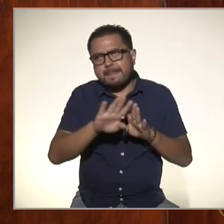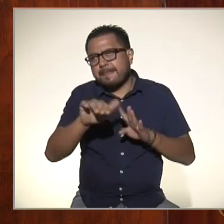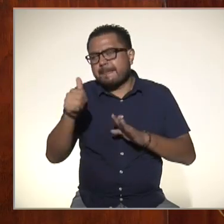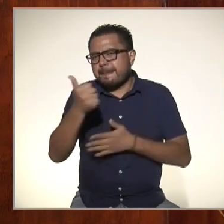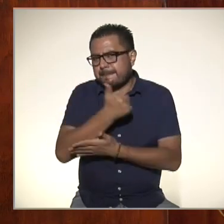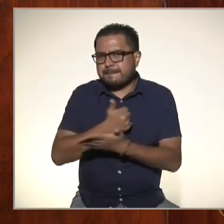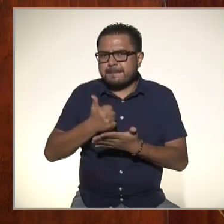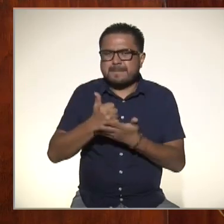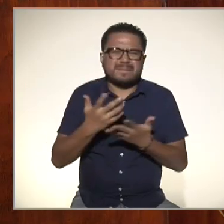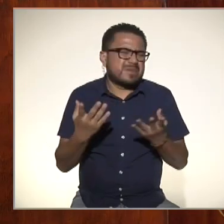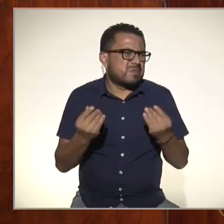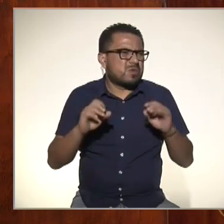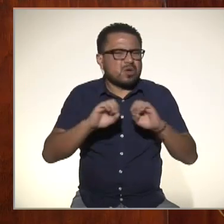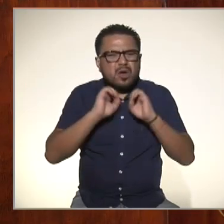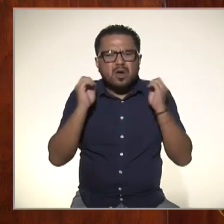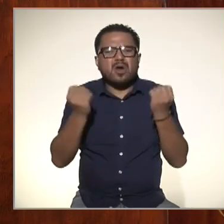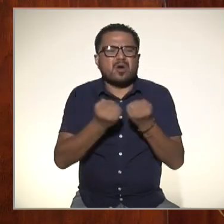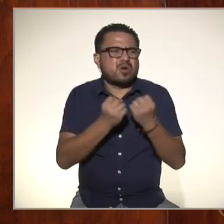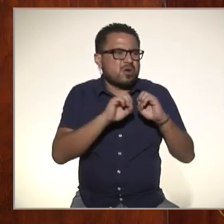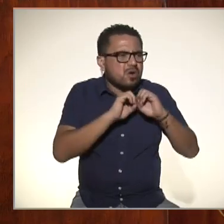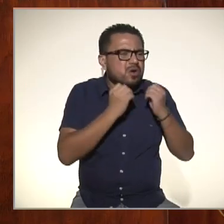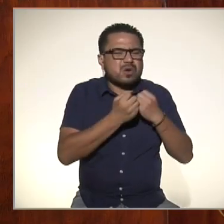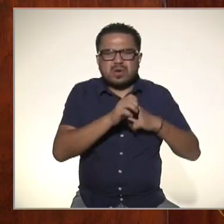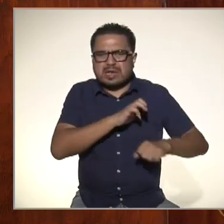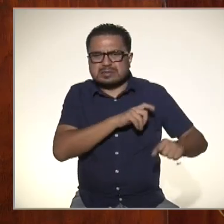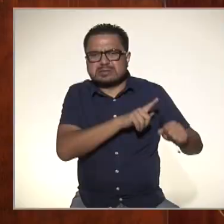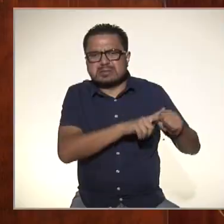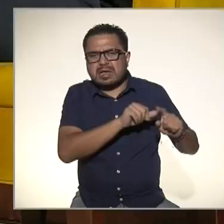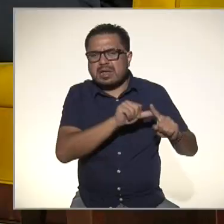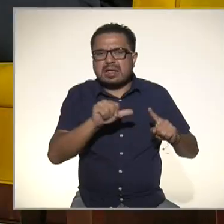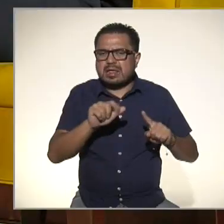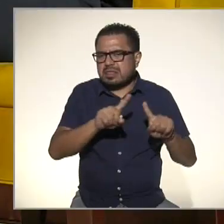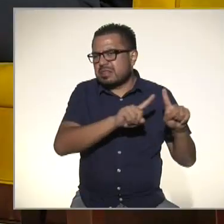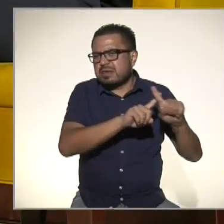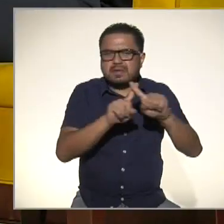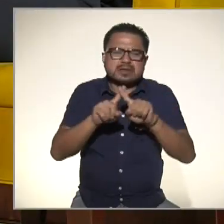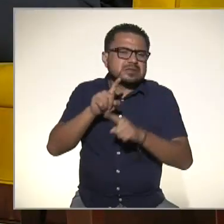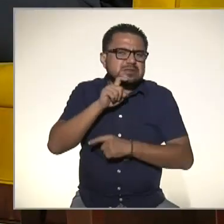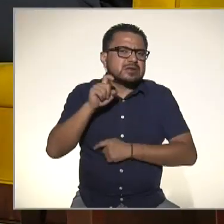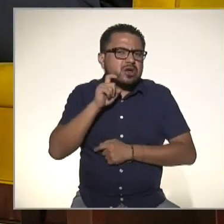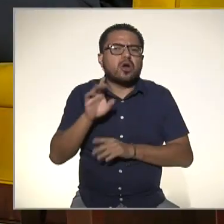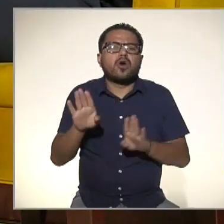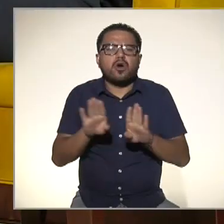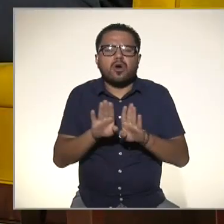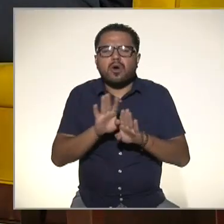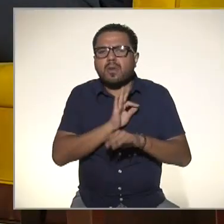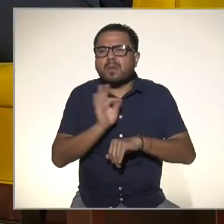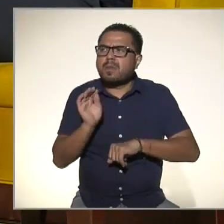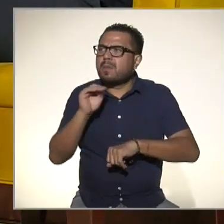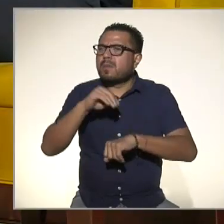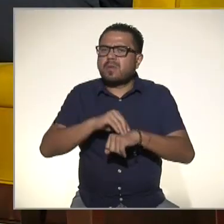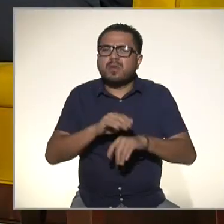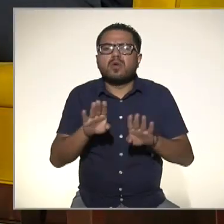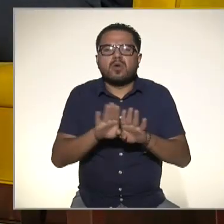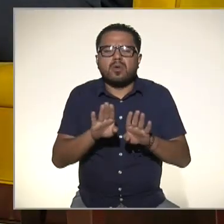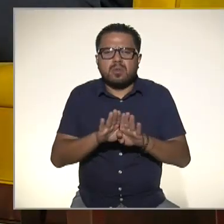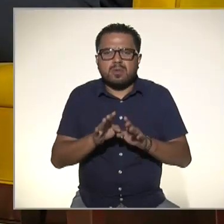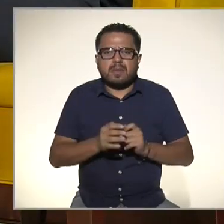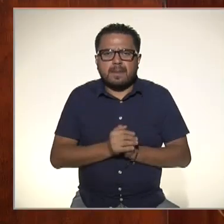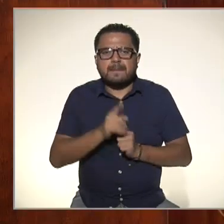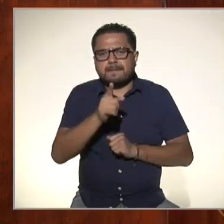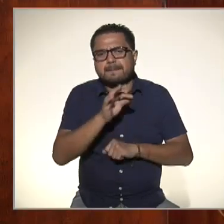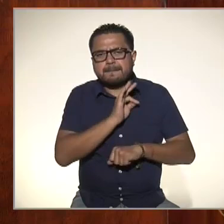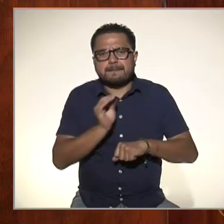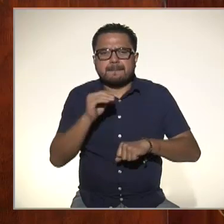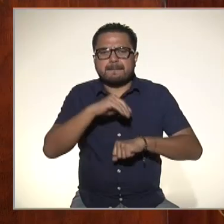país hay un montón de organizaciones especialistas también en diversidad sexual. ¿Cómo lo pone en Google? ¿Cómo le decimos? ¿Cómo lo busca? Puedes poner